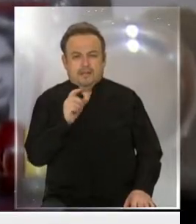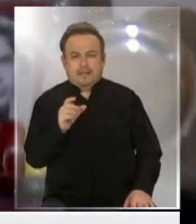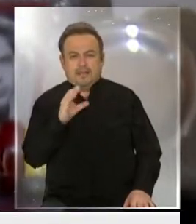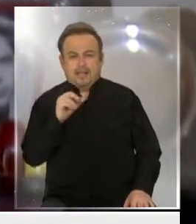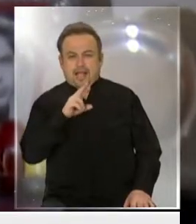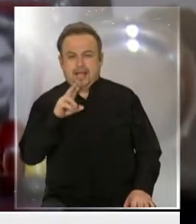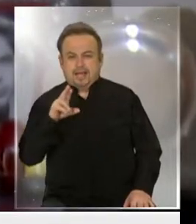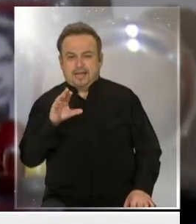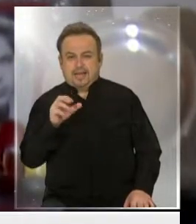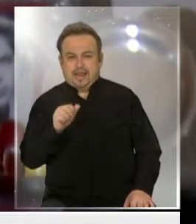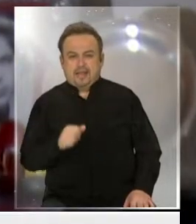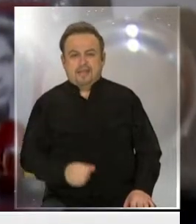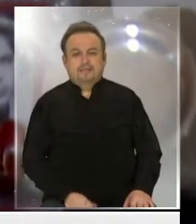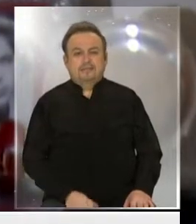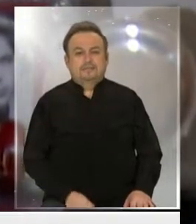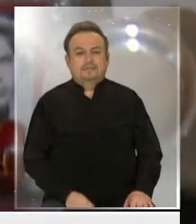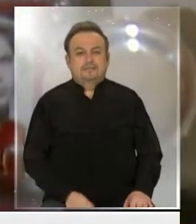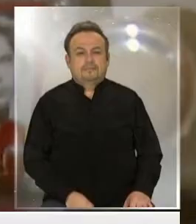Carrera.